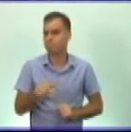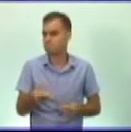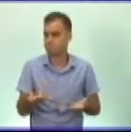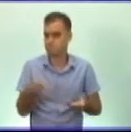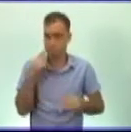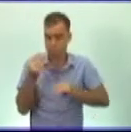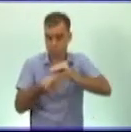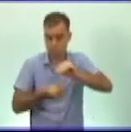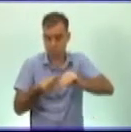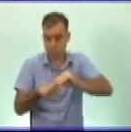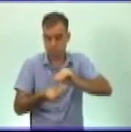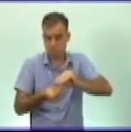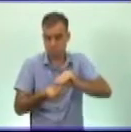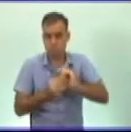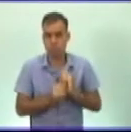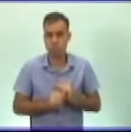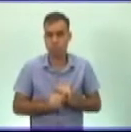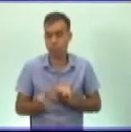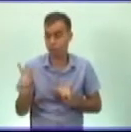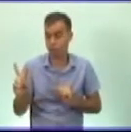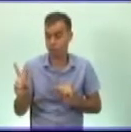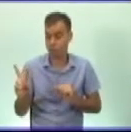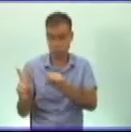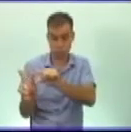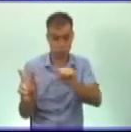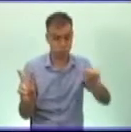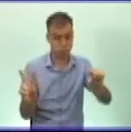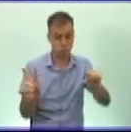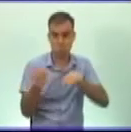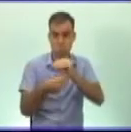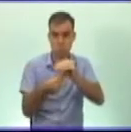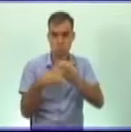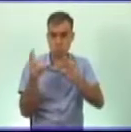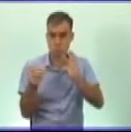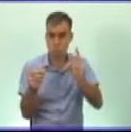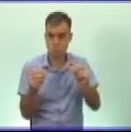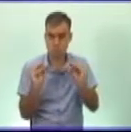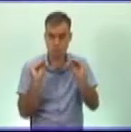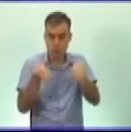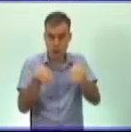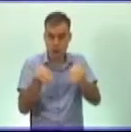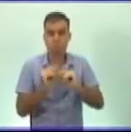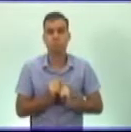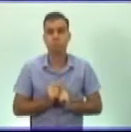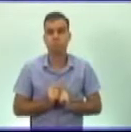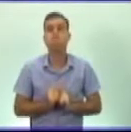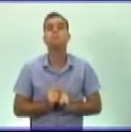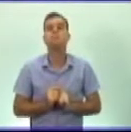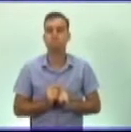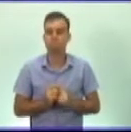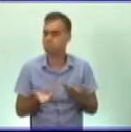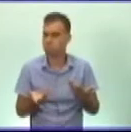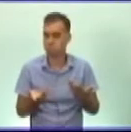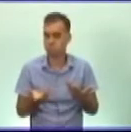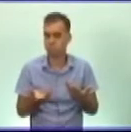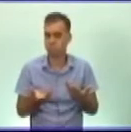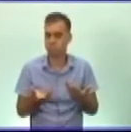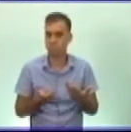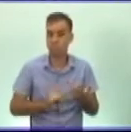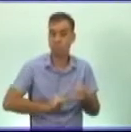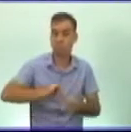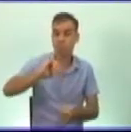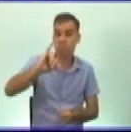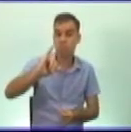sustituir en la fórmula de volumen, puesto que ya tenemos el área de la base y ya tenemos la altura, y podemos decir que la altura es igual